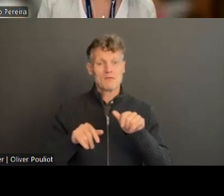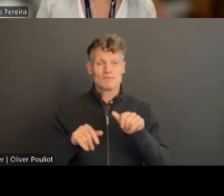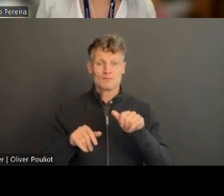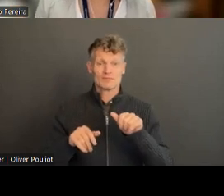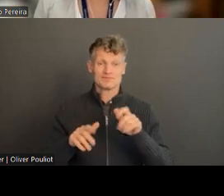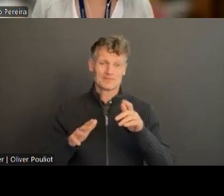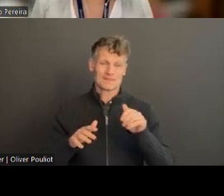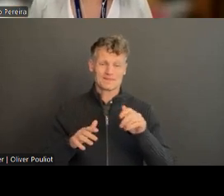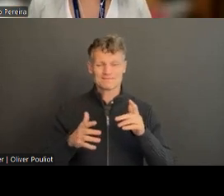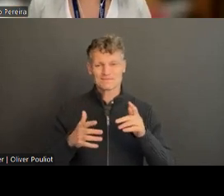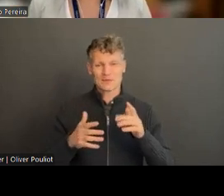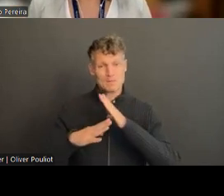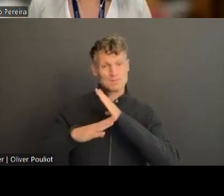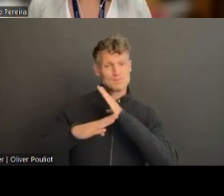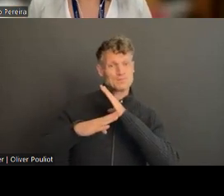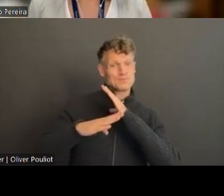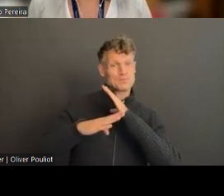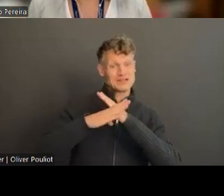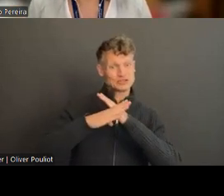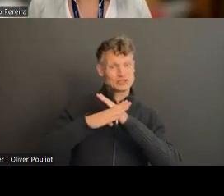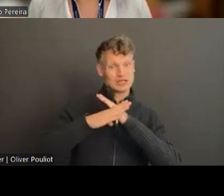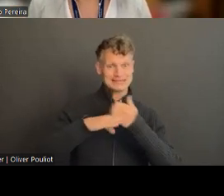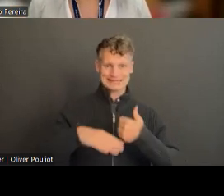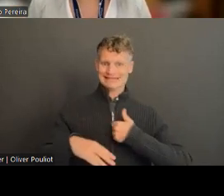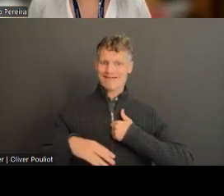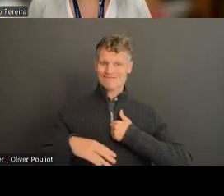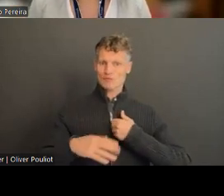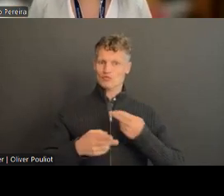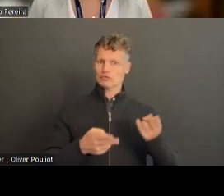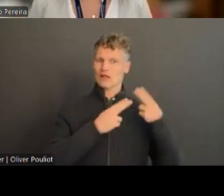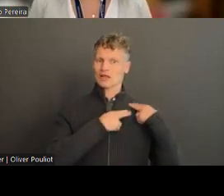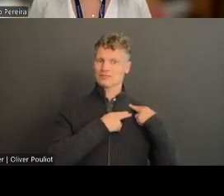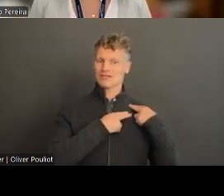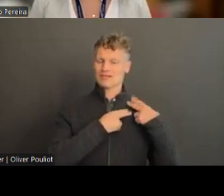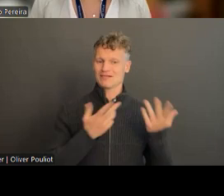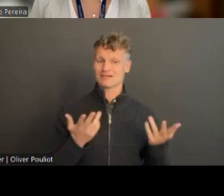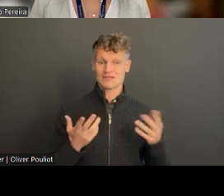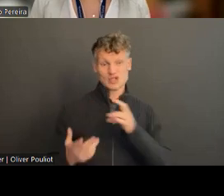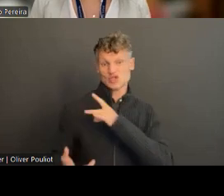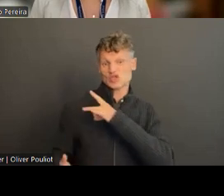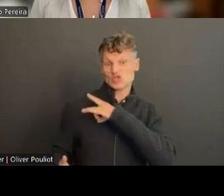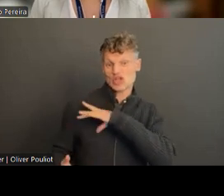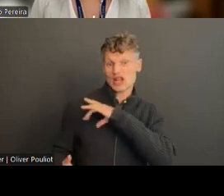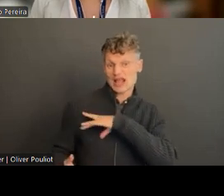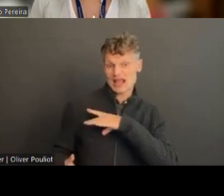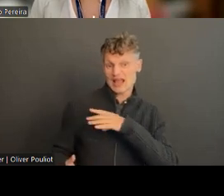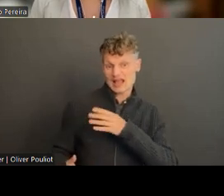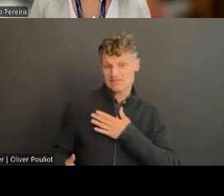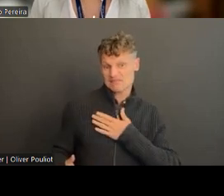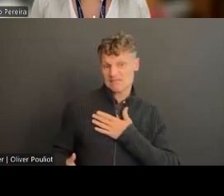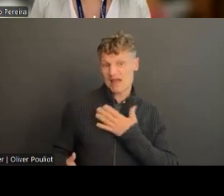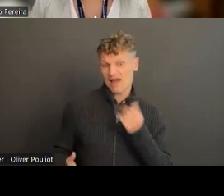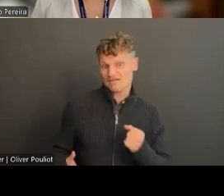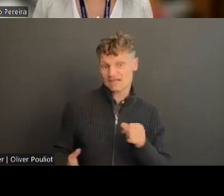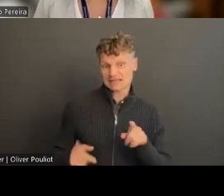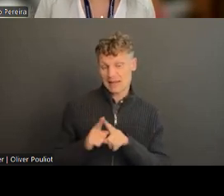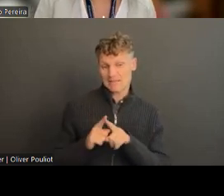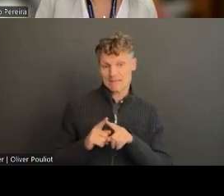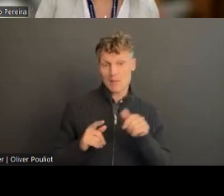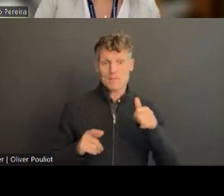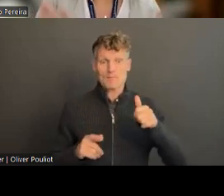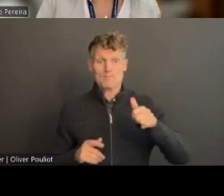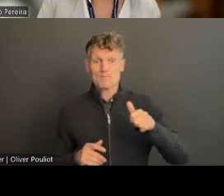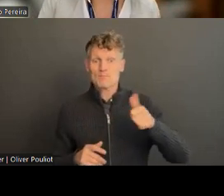ampliamente distribuida en Chile, las consultas y controles ginecológicos que buscan justamente reducir la morbimortalidad y